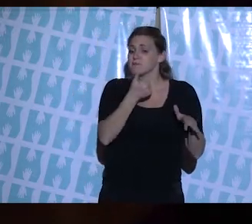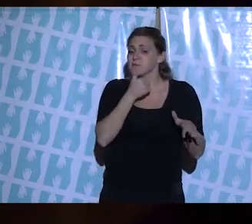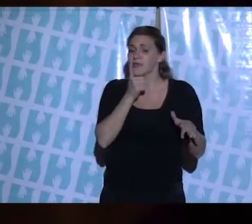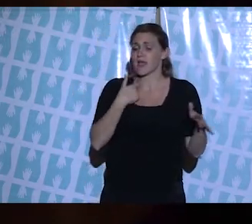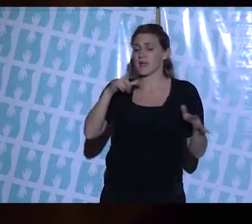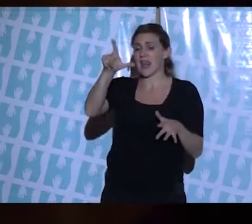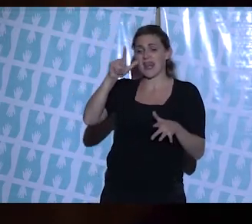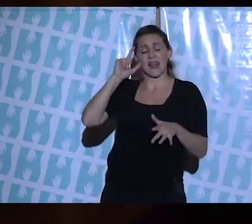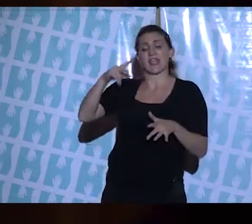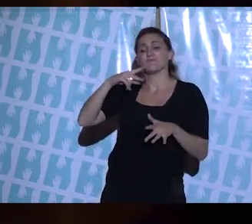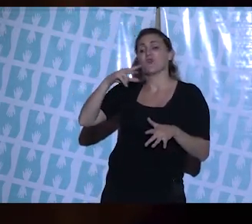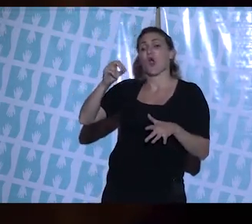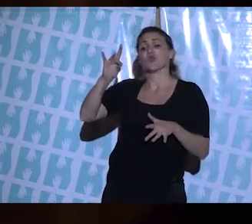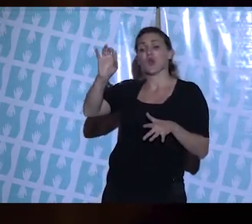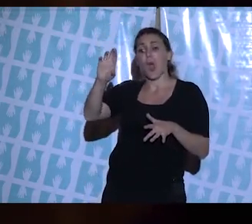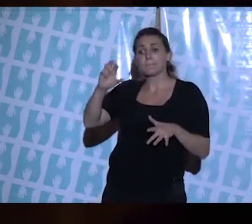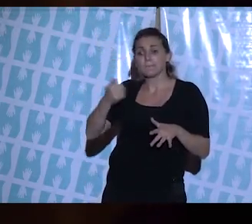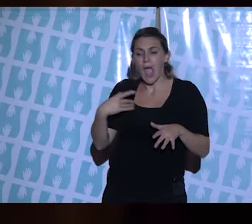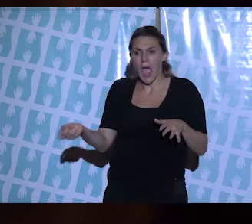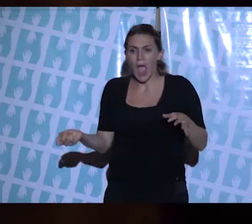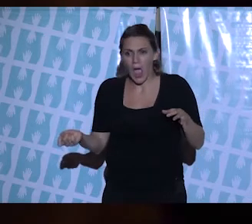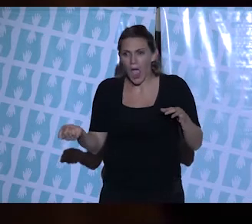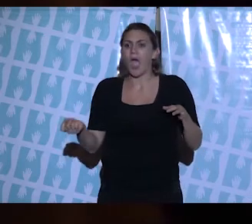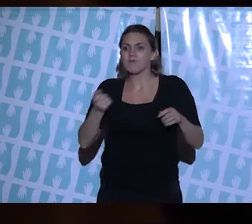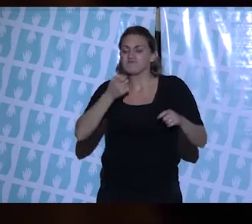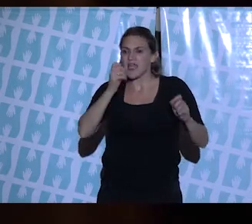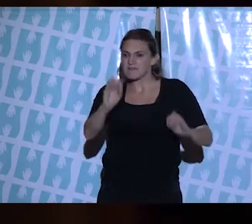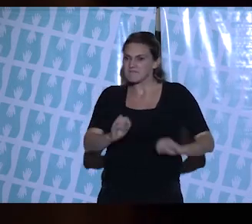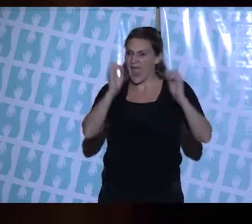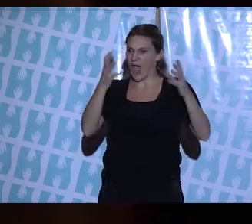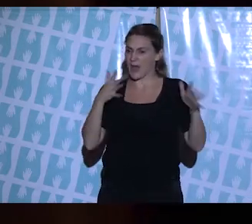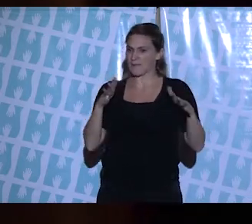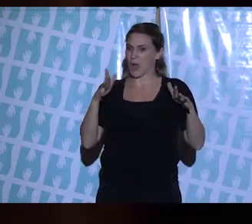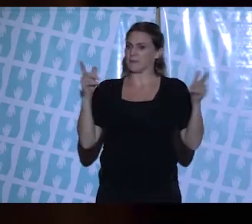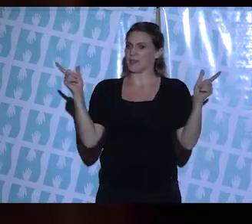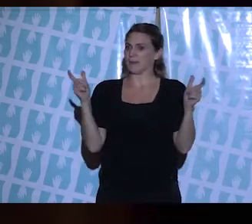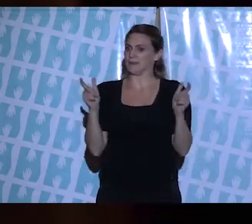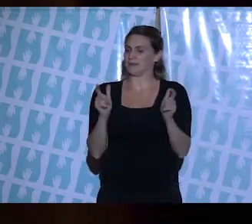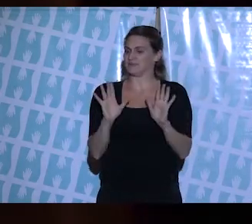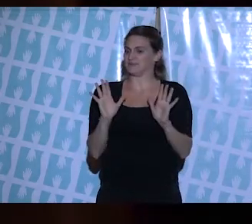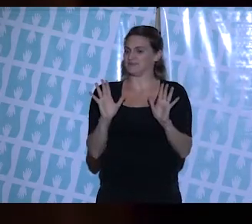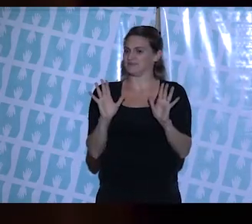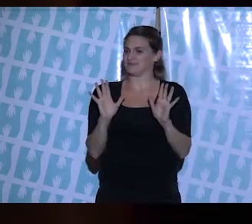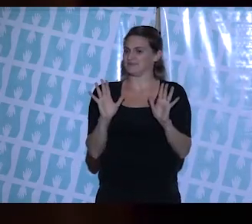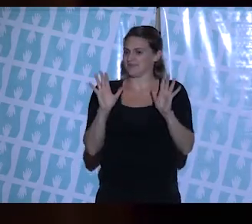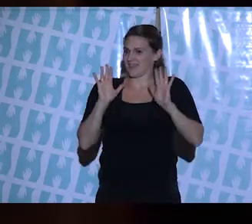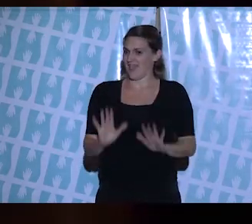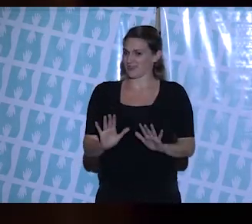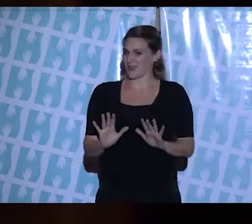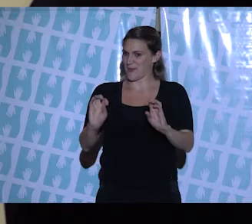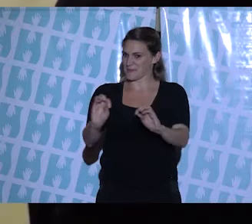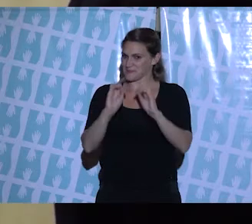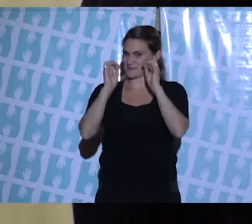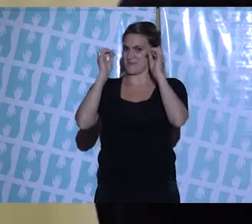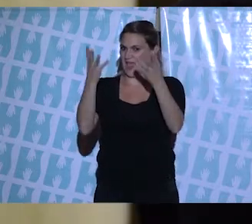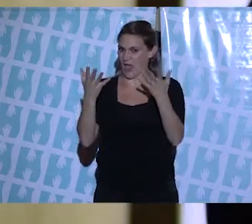esos criterios, fíjense, se desarrollaron recién en 1992. O sea